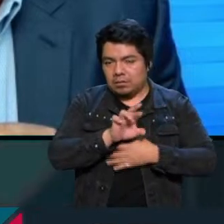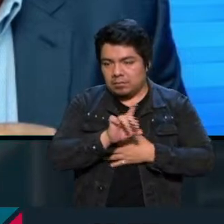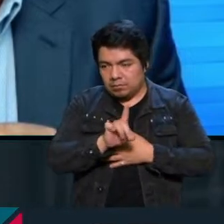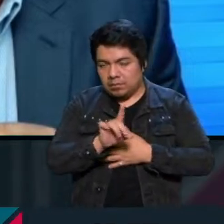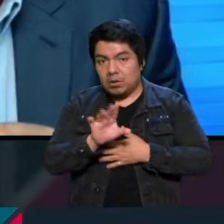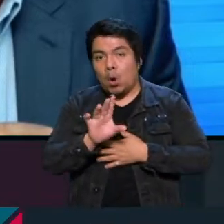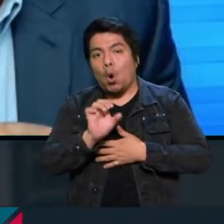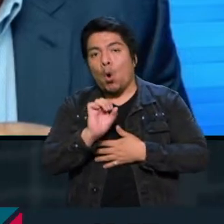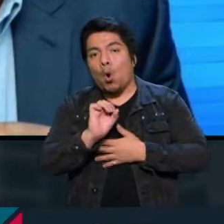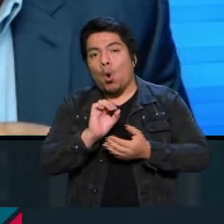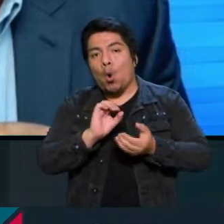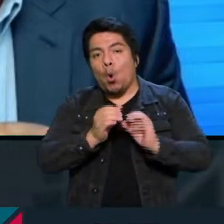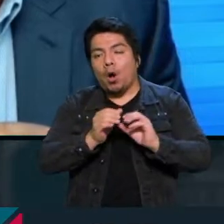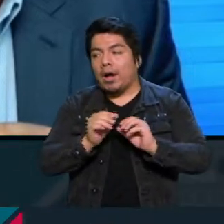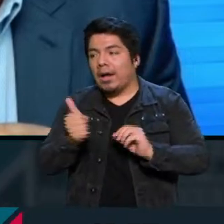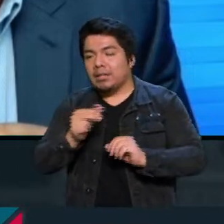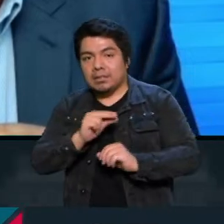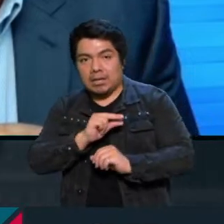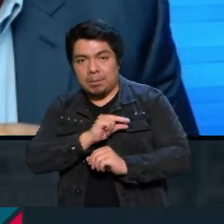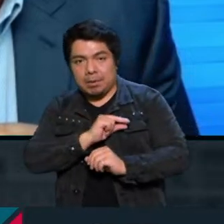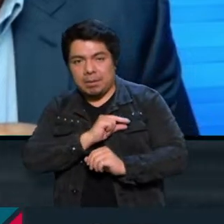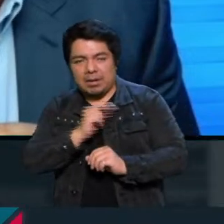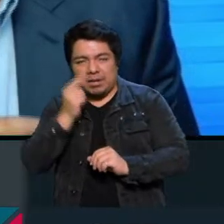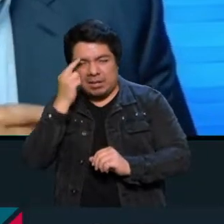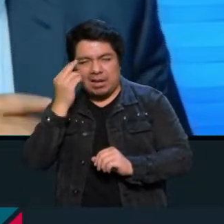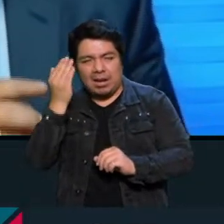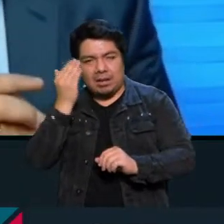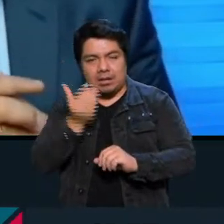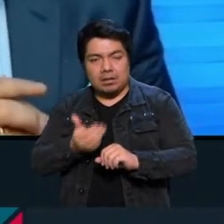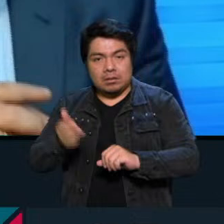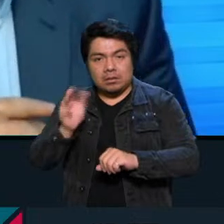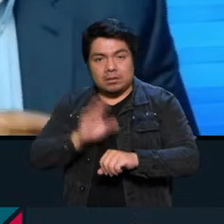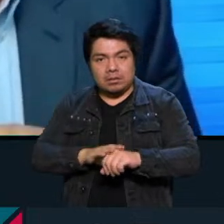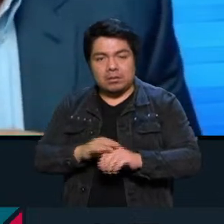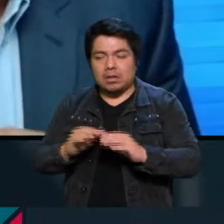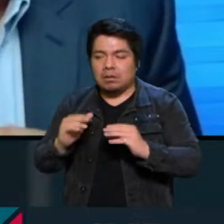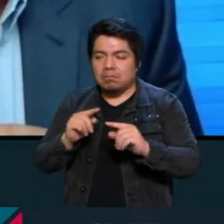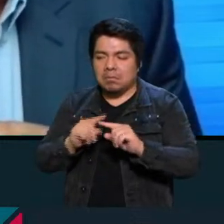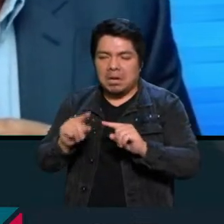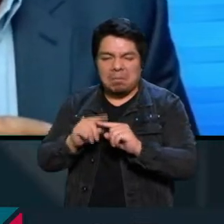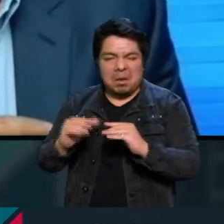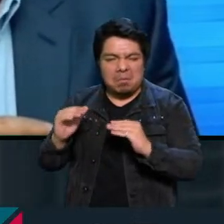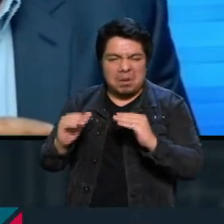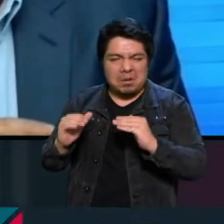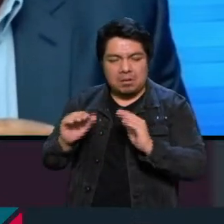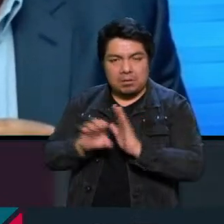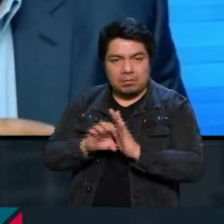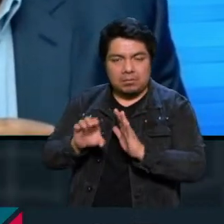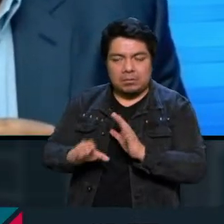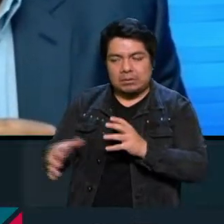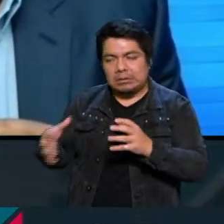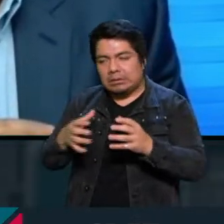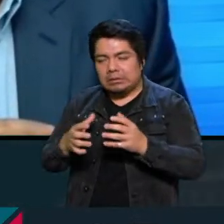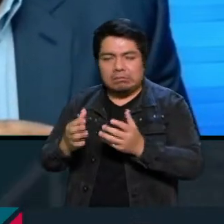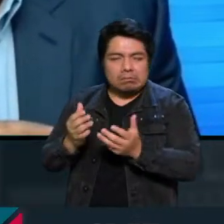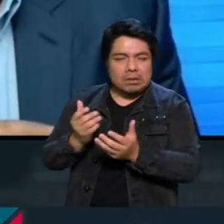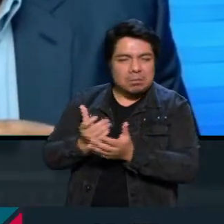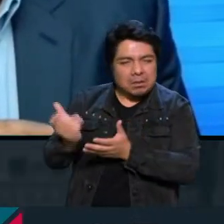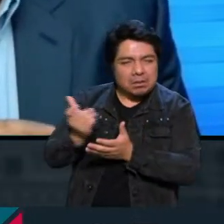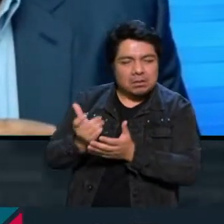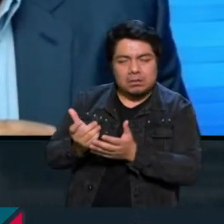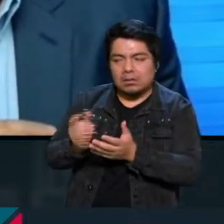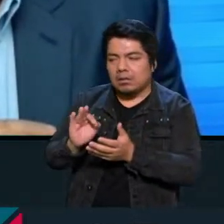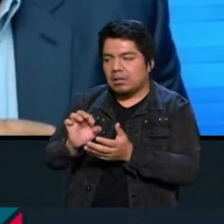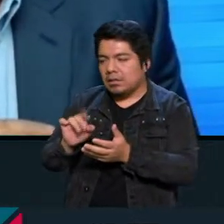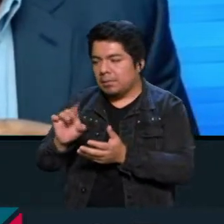en instituciones privadas como sí se hacía, por ejemplo, en administraciones anteriores, que era un esquema completamente diferente, como de especie de financiamiento?